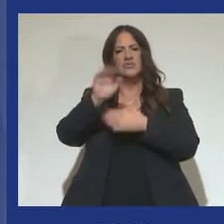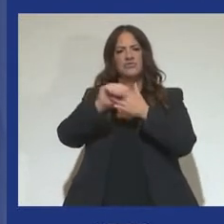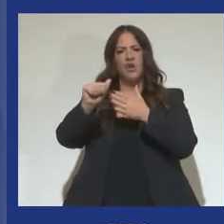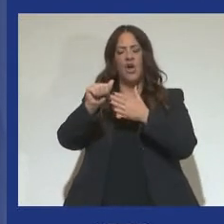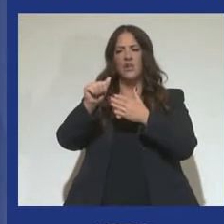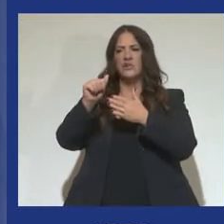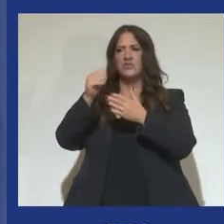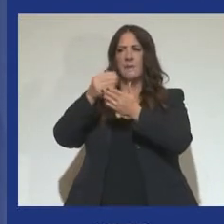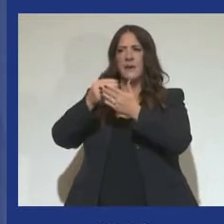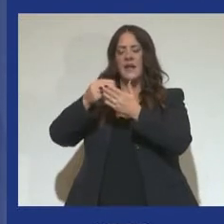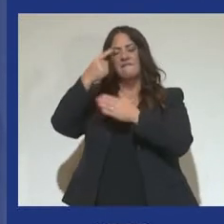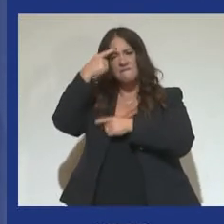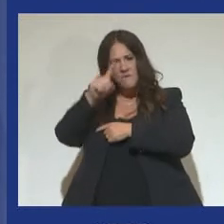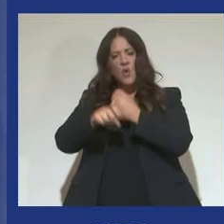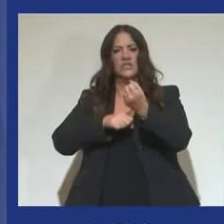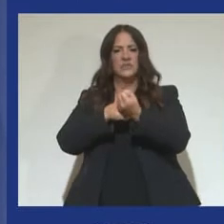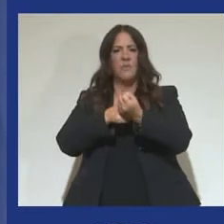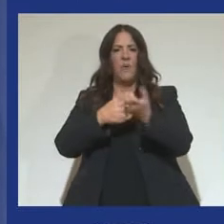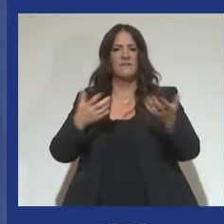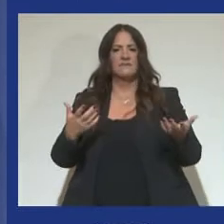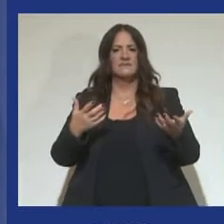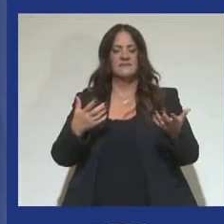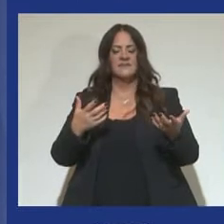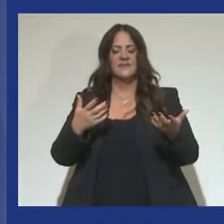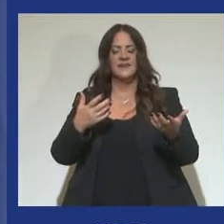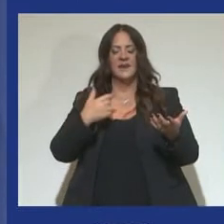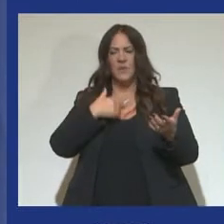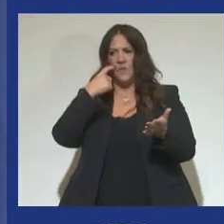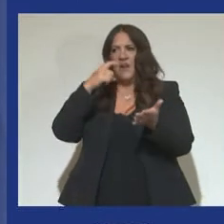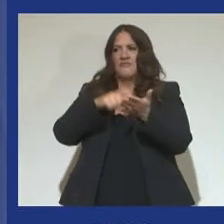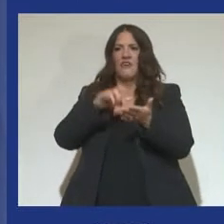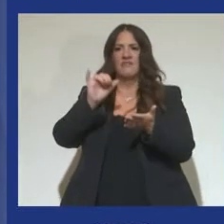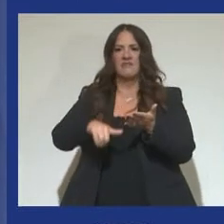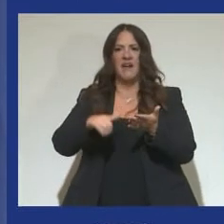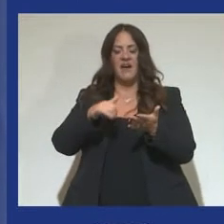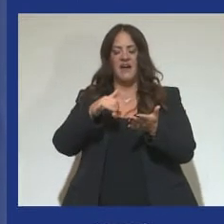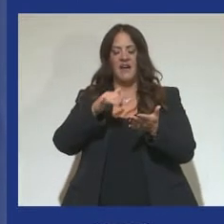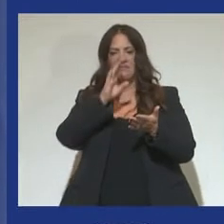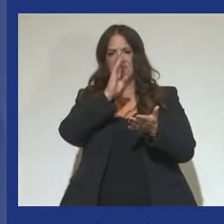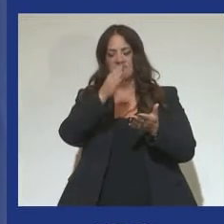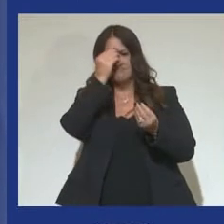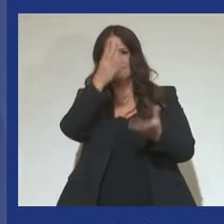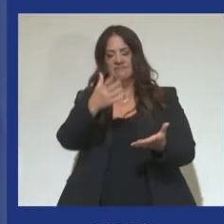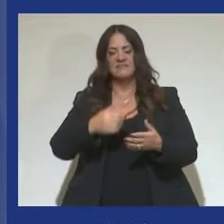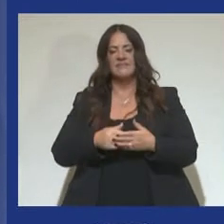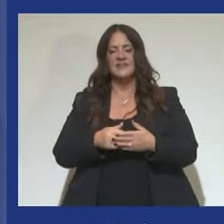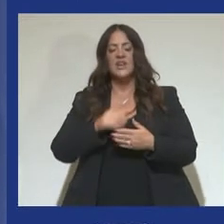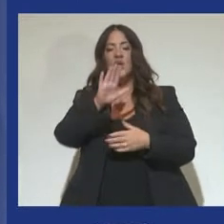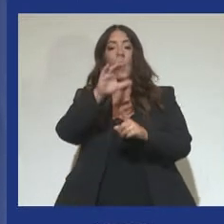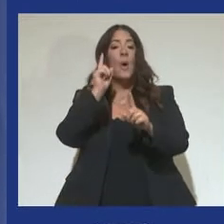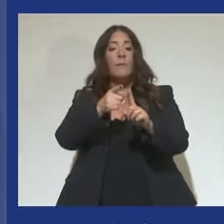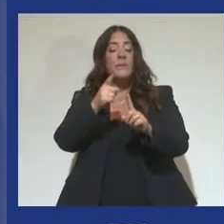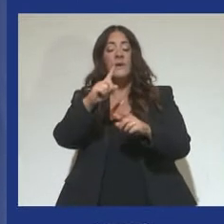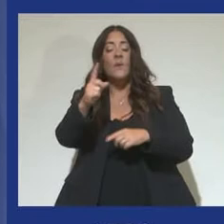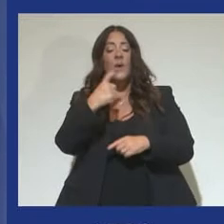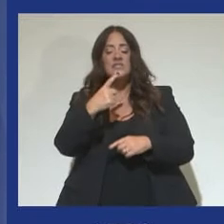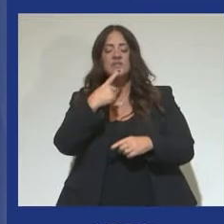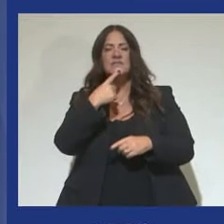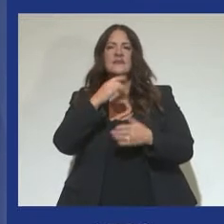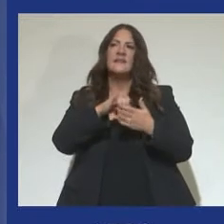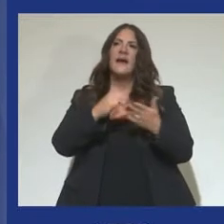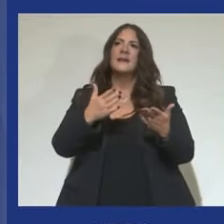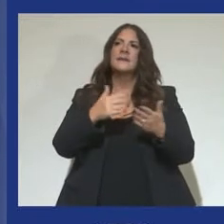dólares de apoyo que vendrán al estado uno tiene que reconocer eso de entrada y en cuanto a su pregunta